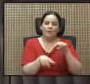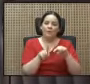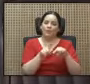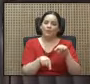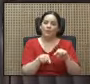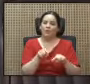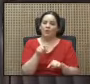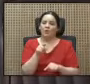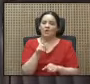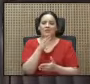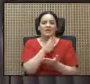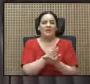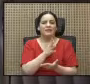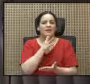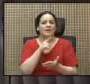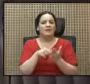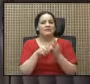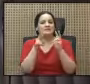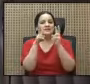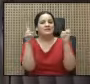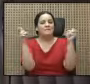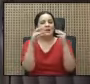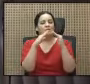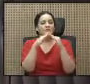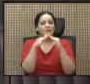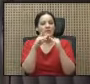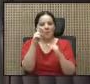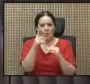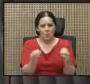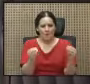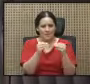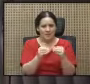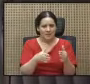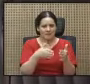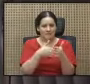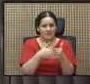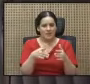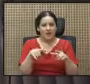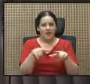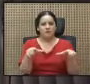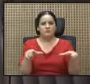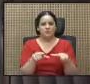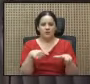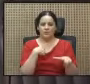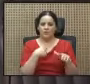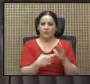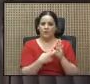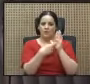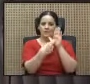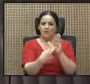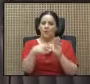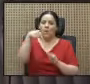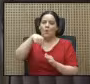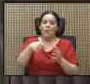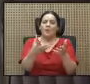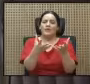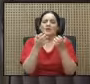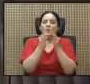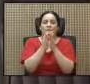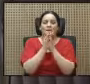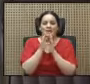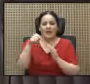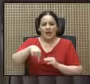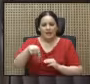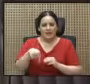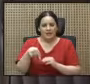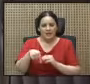vivienda porque es uno de los que más afecta a las zonas que yo represento. Hoy quiero pedirle a este pleno que